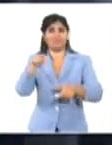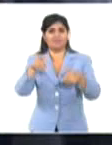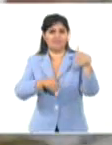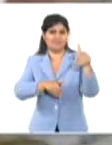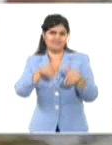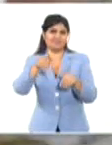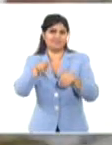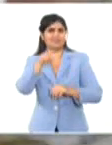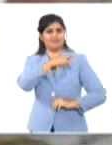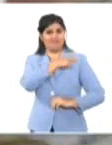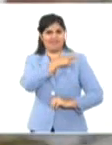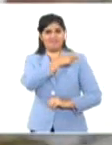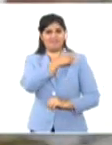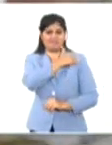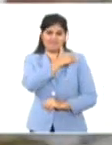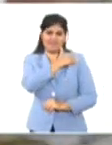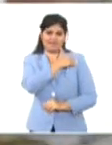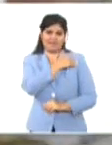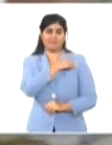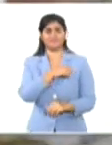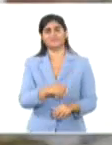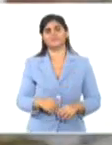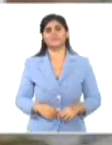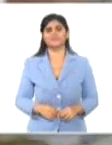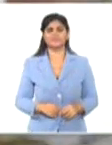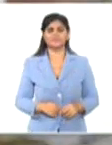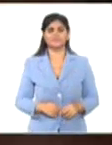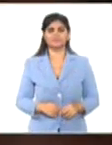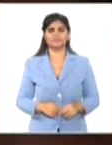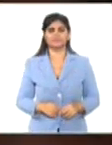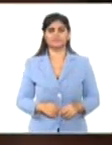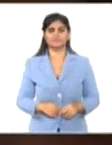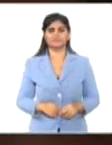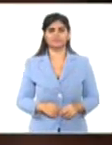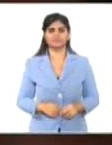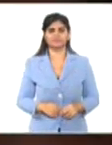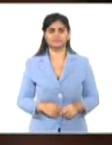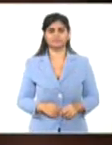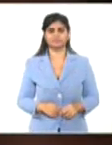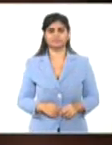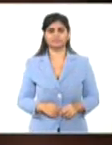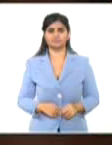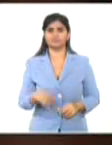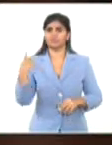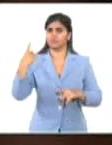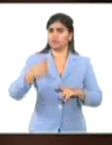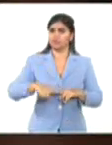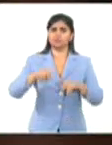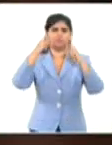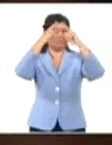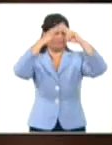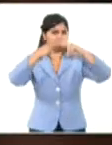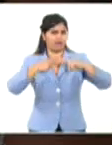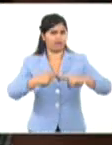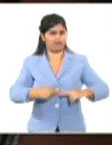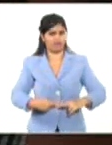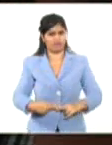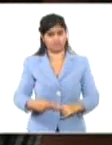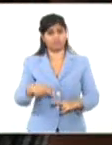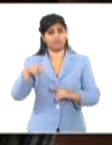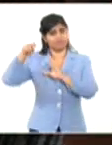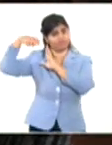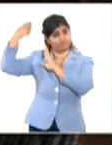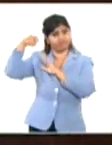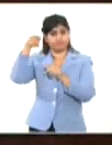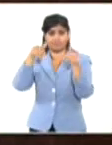por sus actuaciones en Lista de Espera, Cabinda y Polo Viejo Bajo Mi Piel, entre otros numerosos filmes. Había recibido